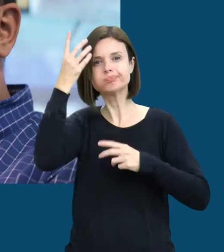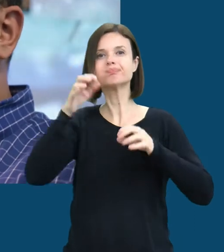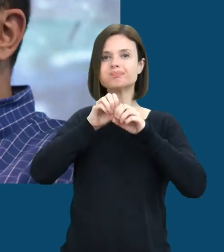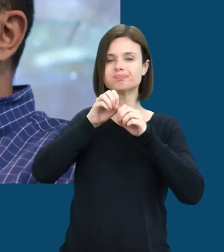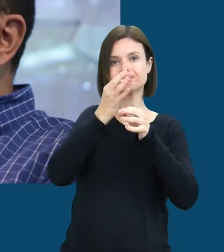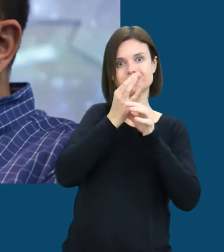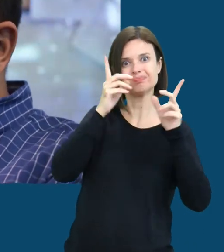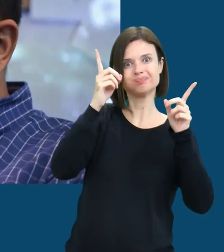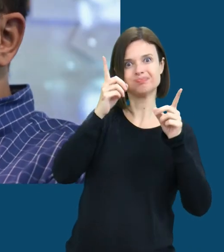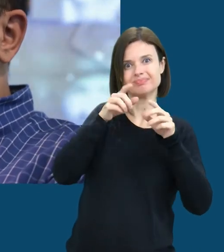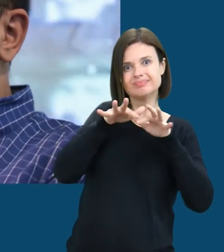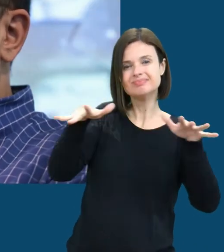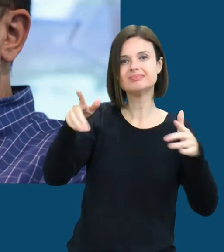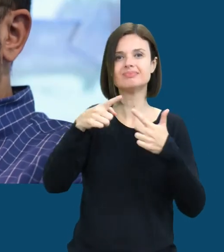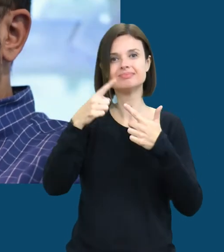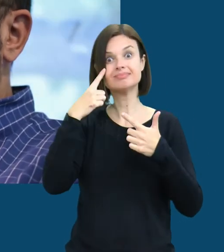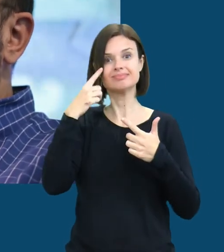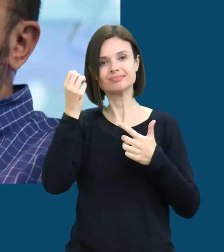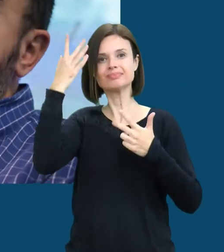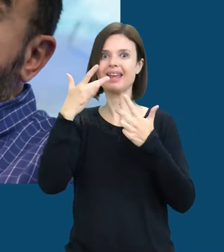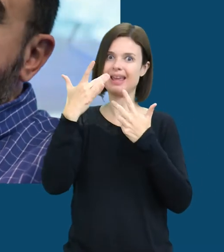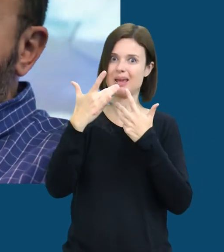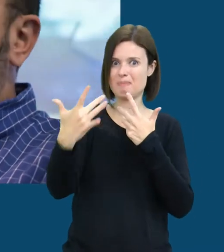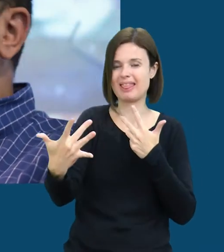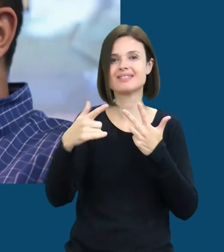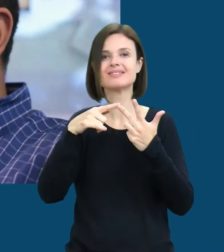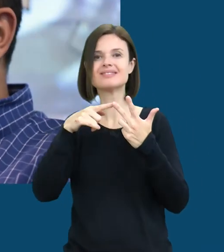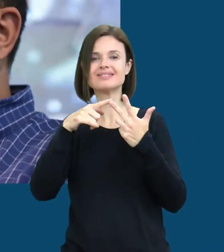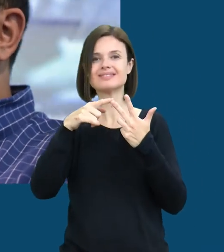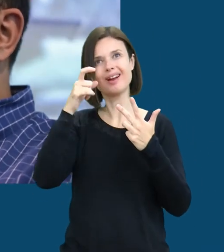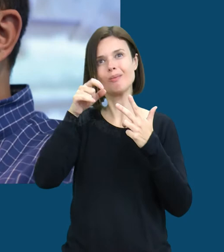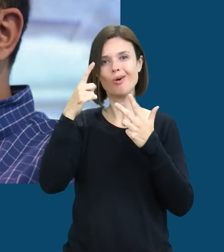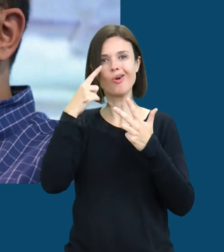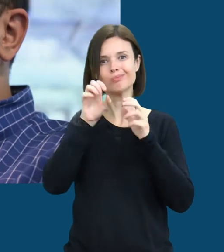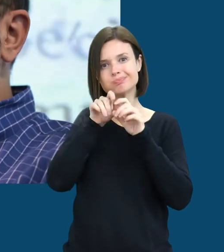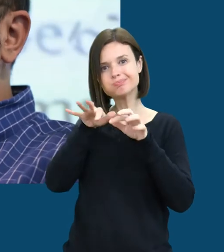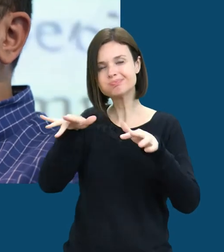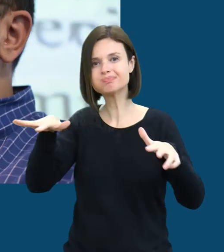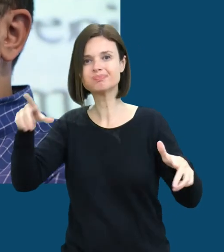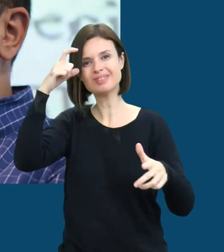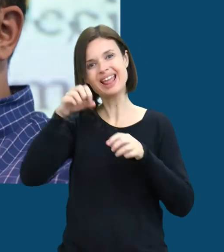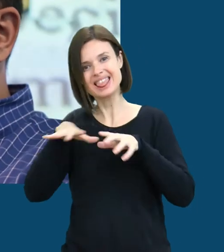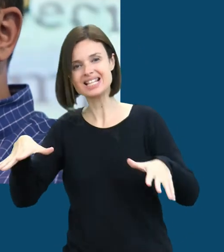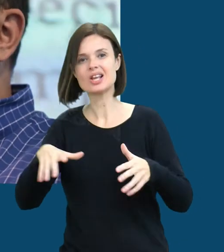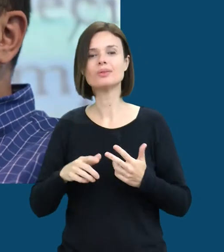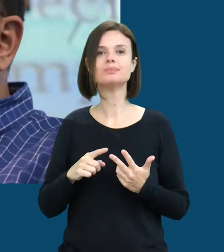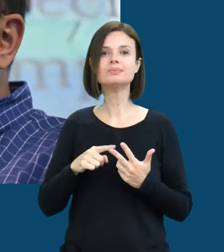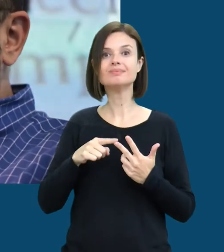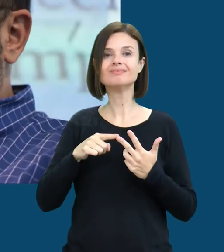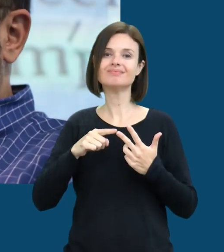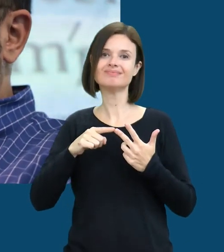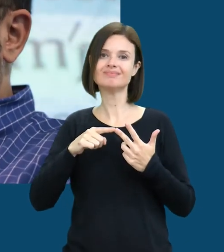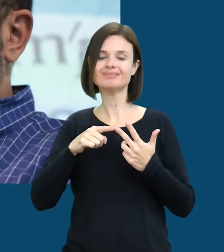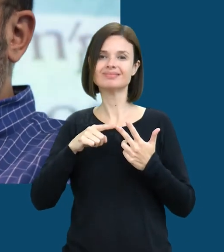la docencia, produciendo conocimientos mediante la investigación y aplicando una categoría espantosa, pero permítanme, mediante la extensión,